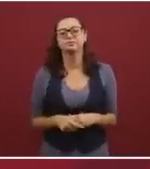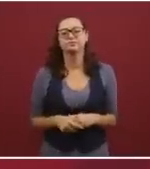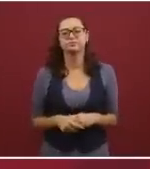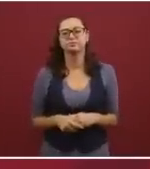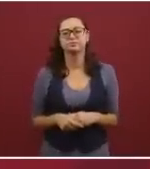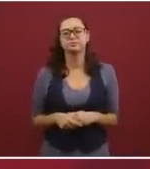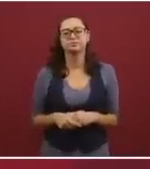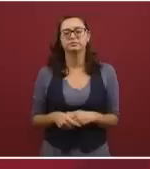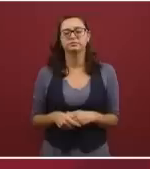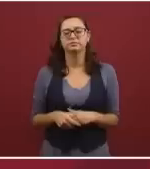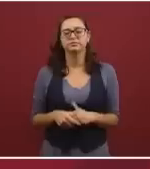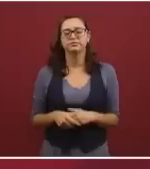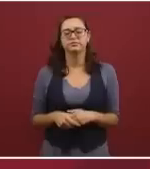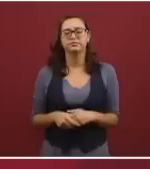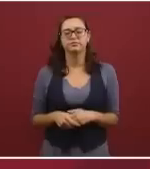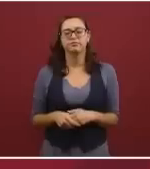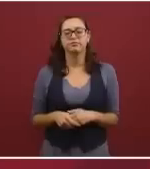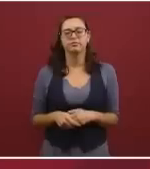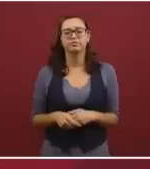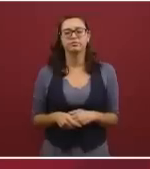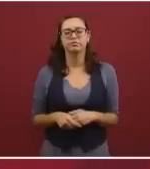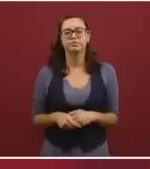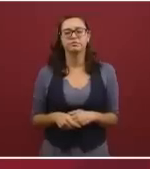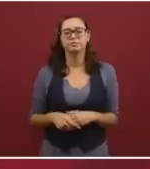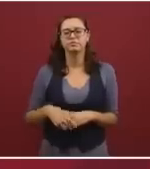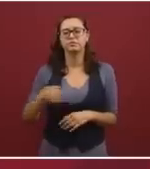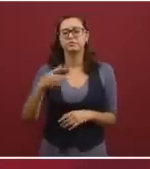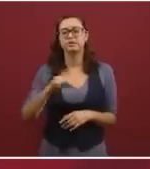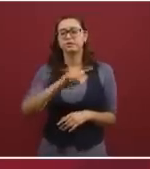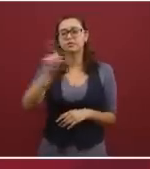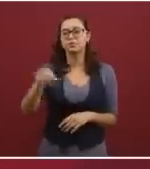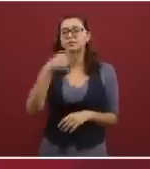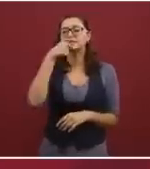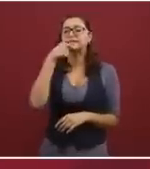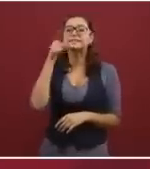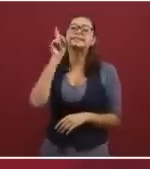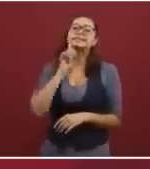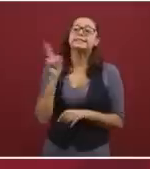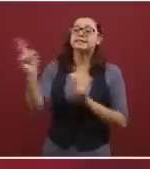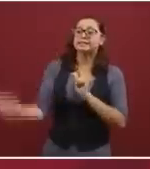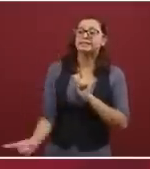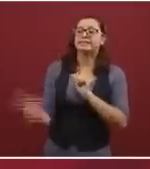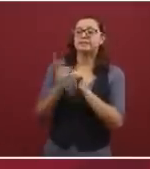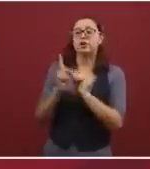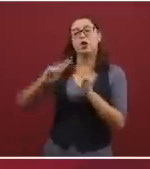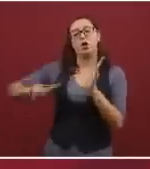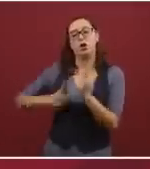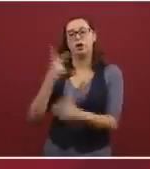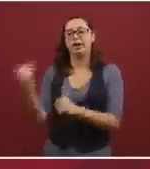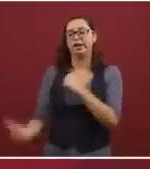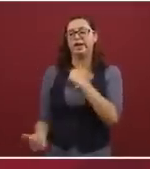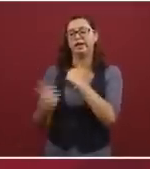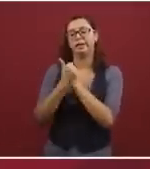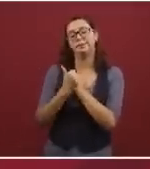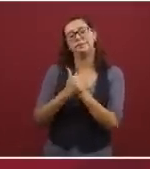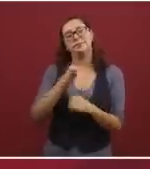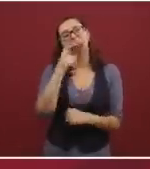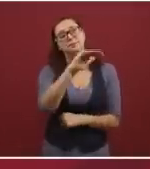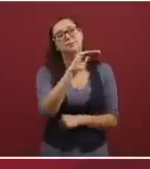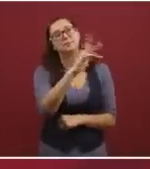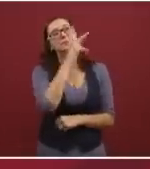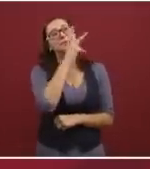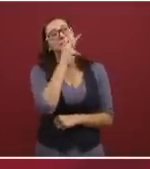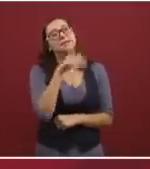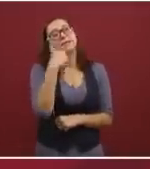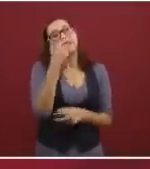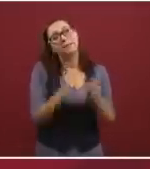Y viene la niña luego y me dice, es que mi papá quiere hablar con